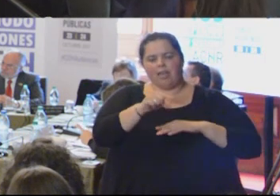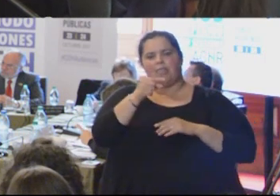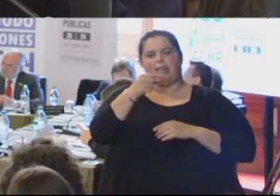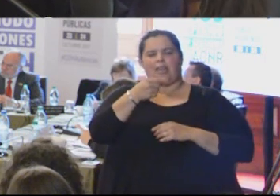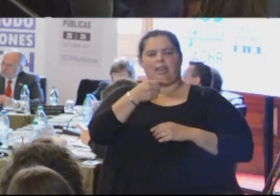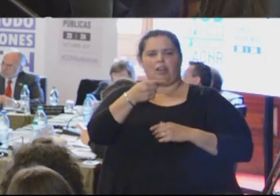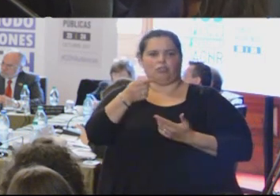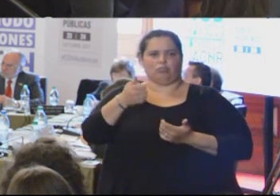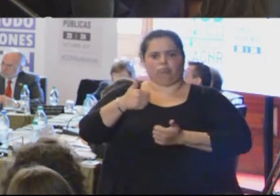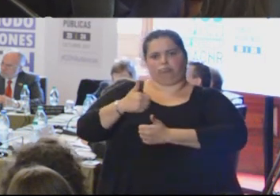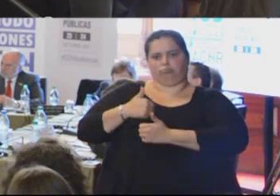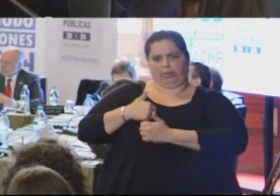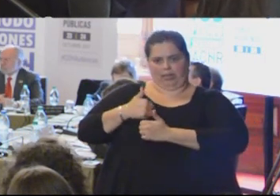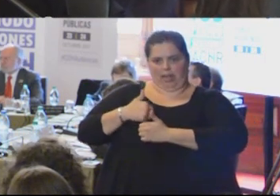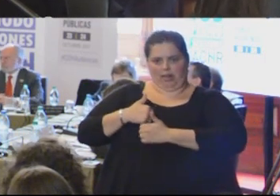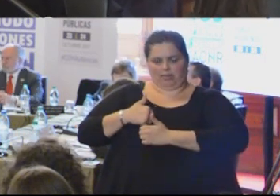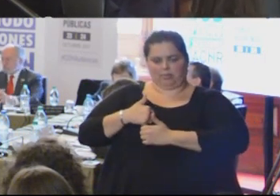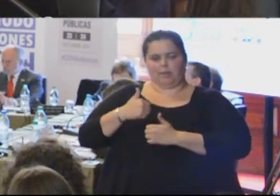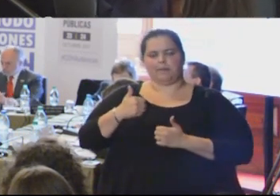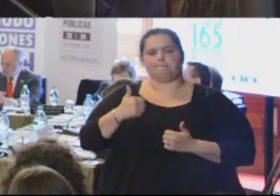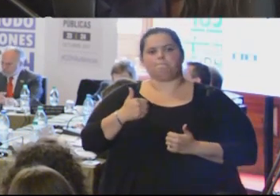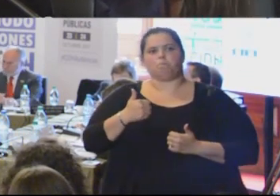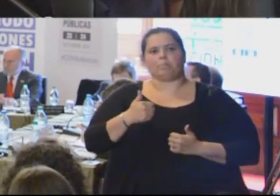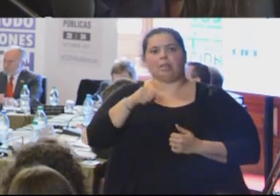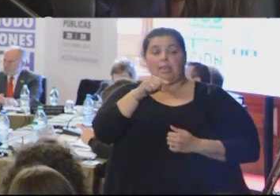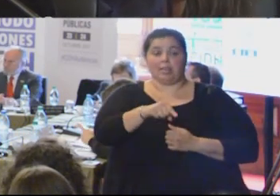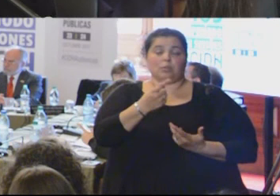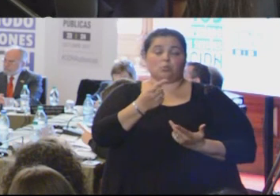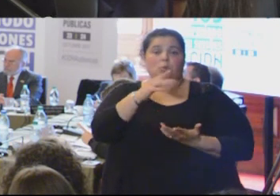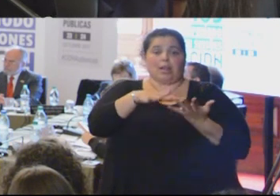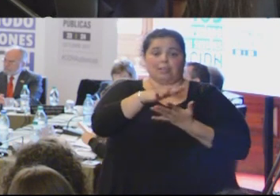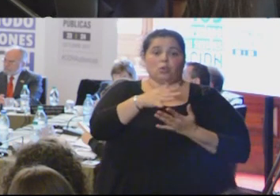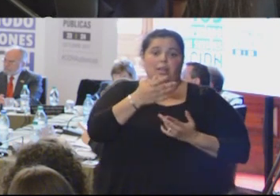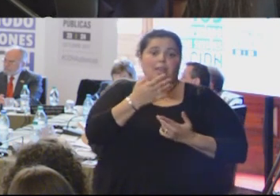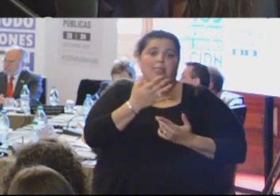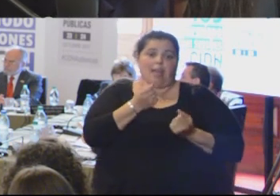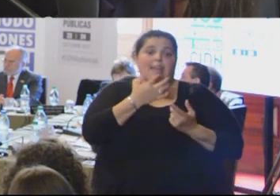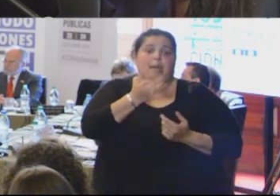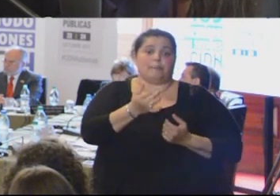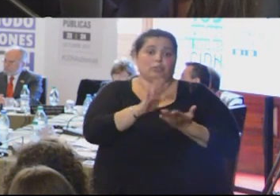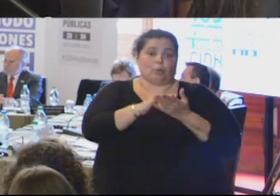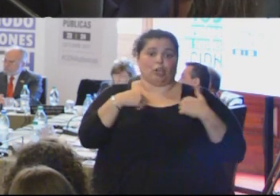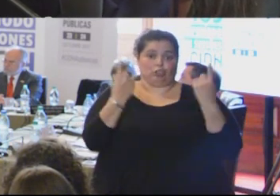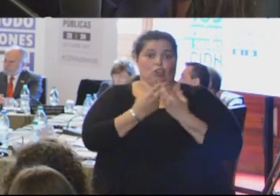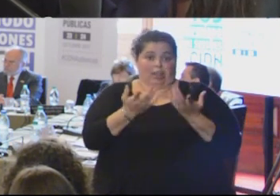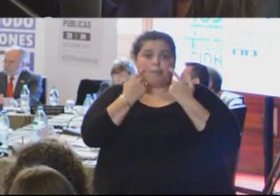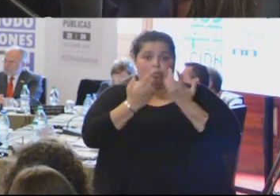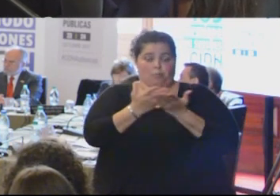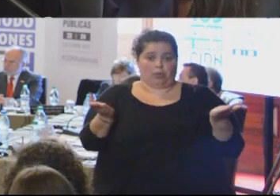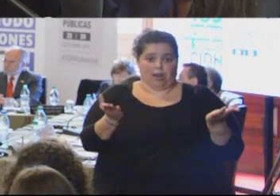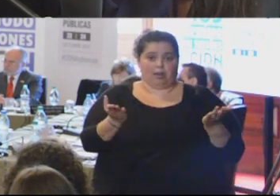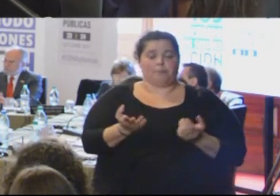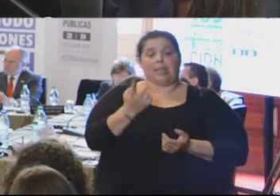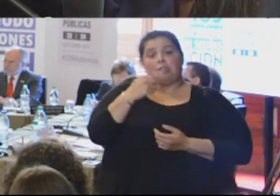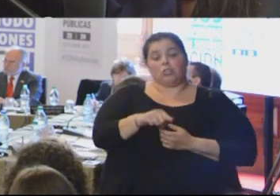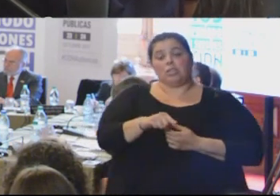ejemplifica muy bien lo que hemos querido demostrar una gran preocupación que tenemos es precisamente porque en la en